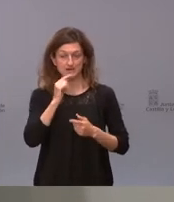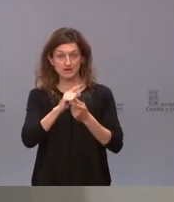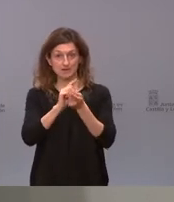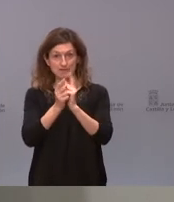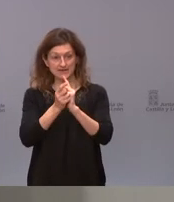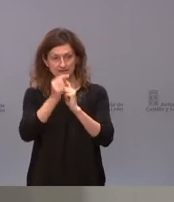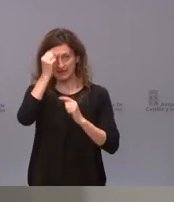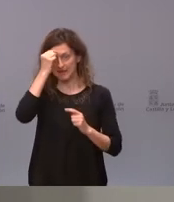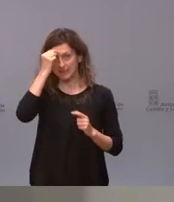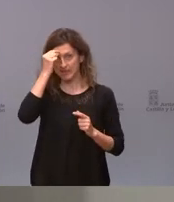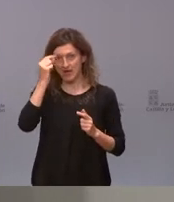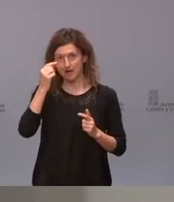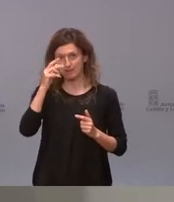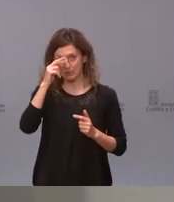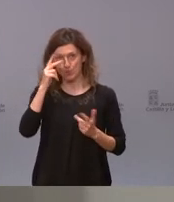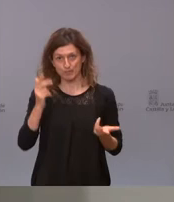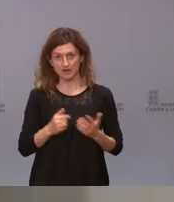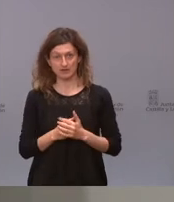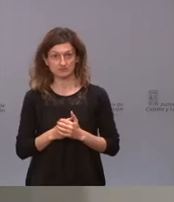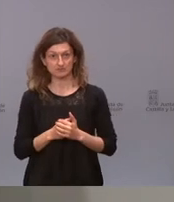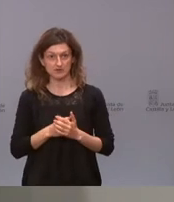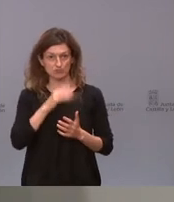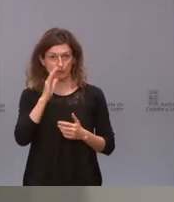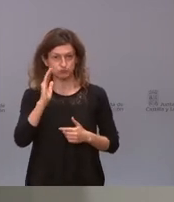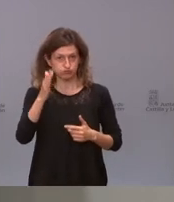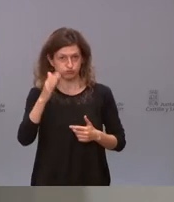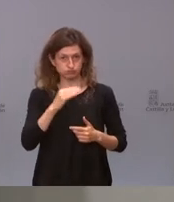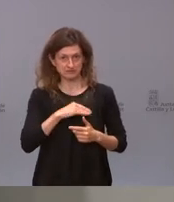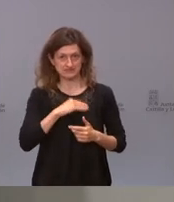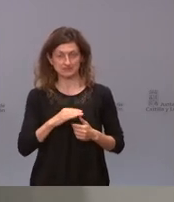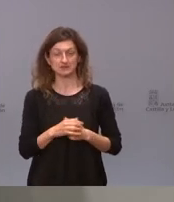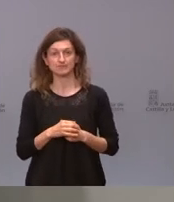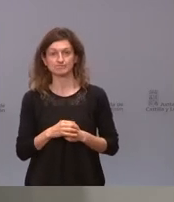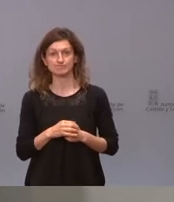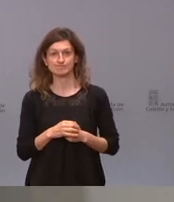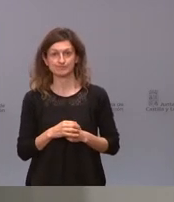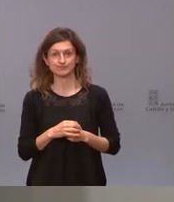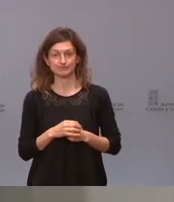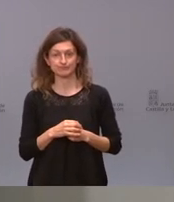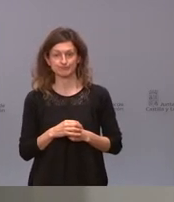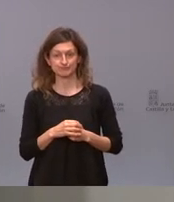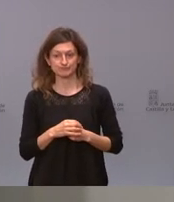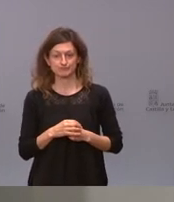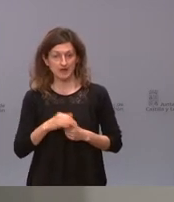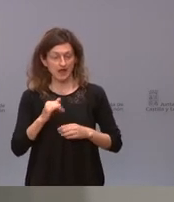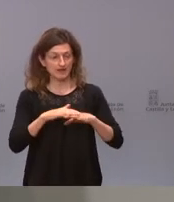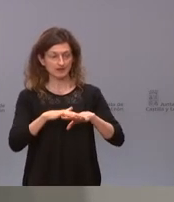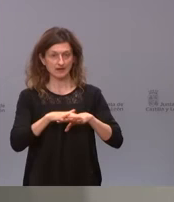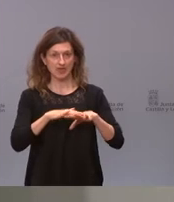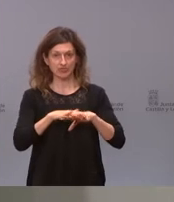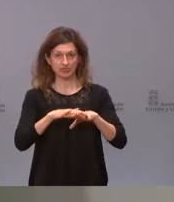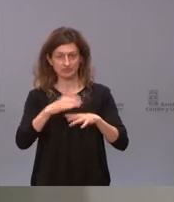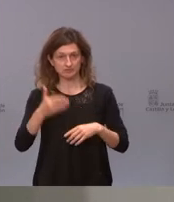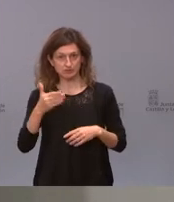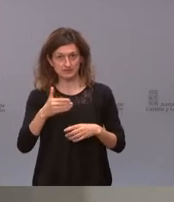nos preocupa nos preocupa por el impacto que tiene y hombre yo creo que tenemos una red muy importante para con todas